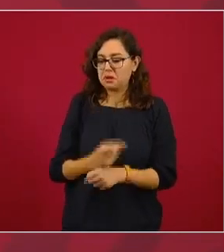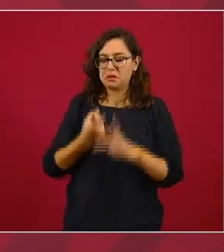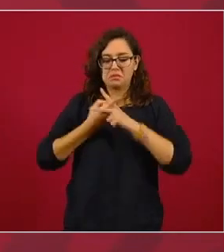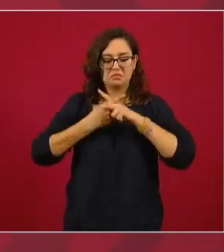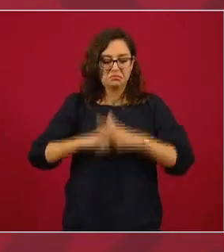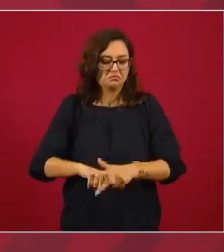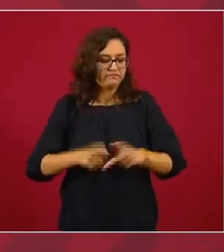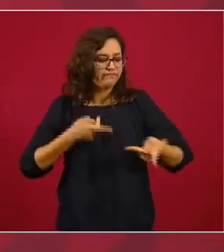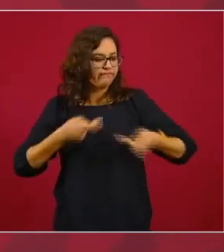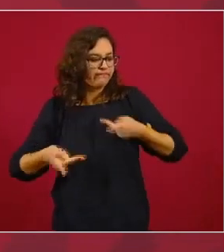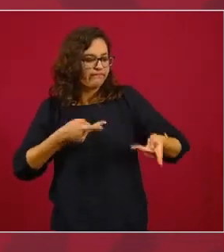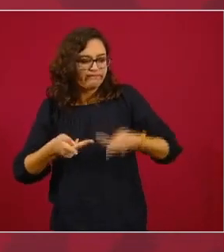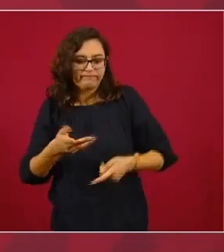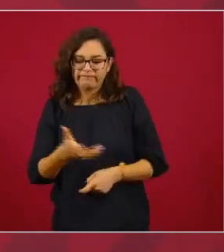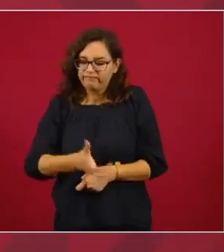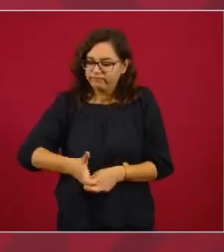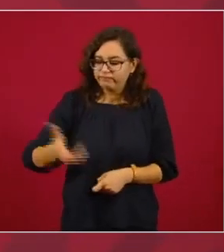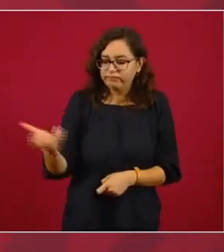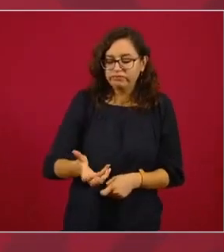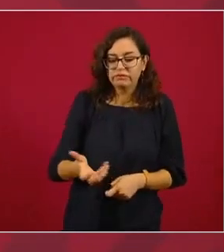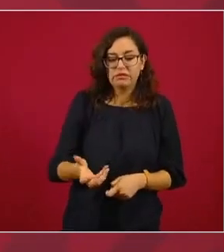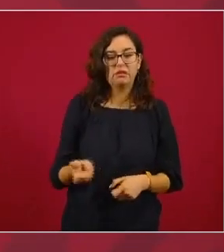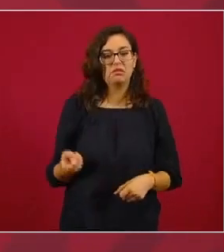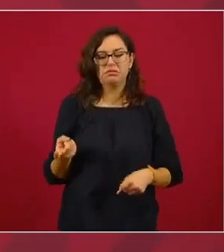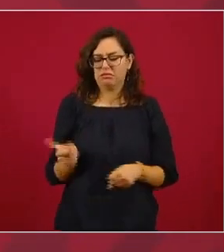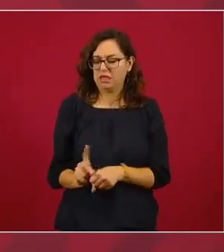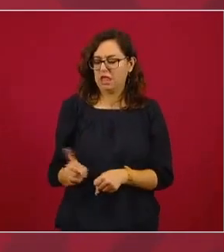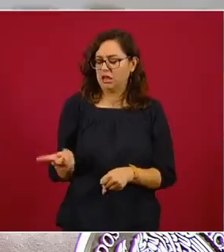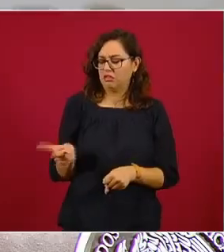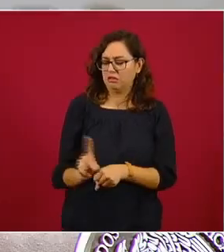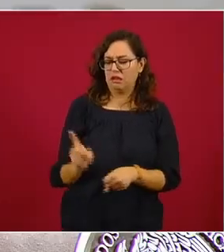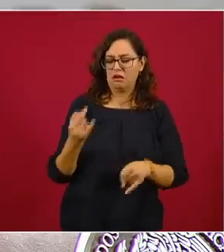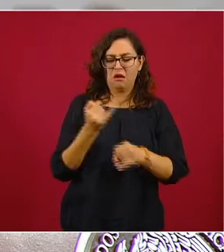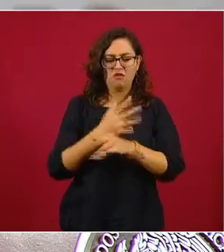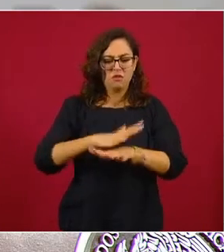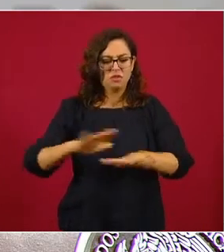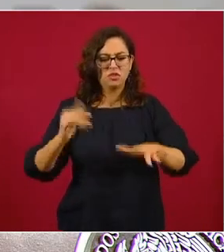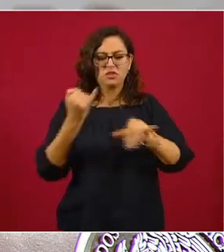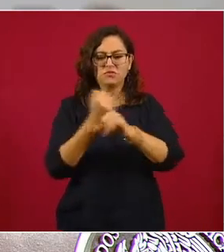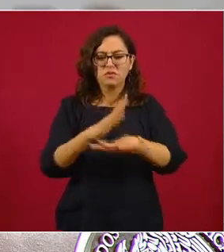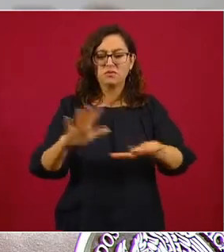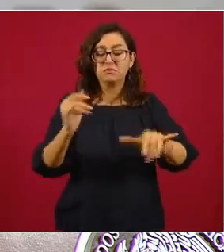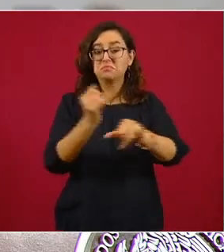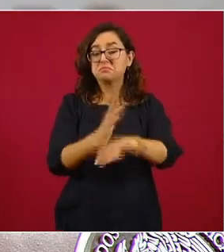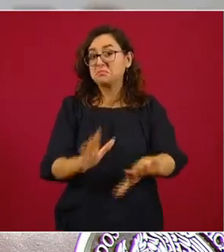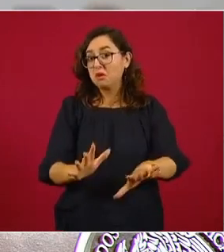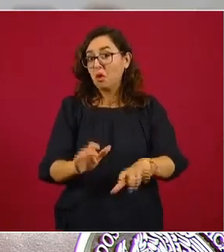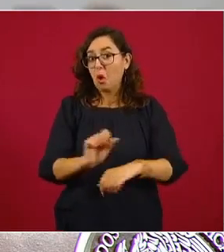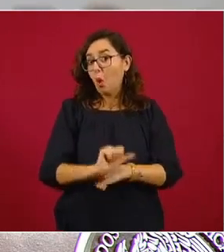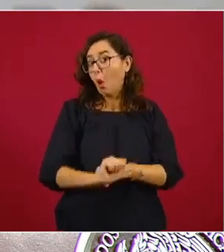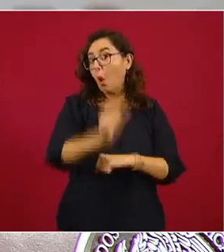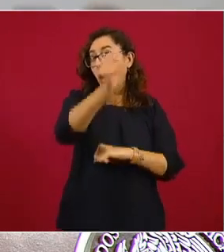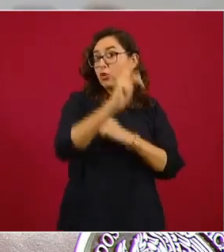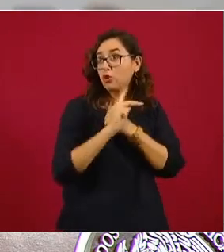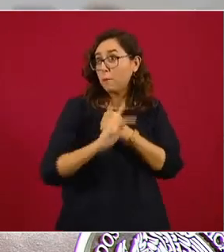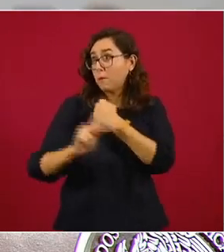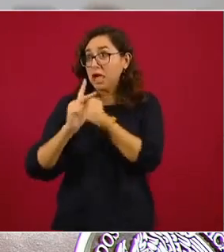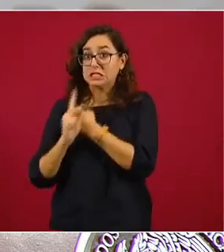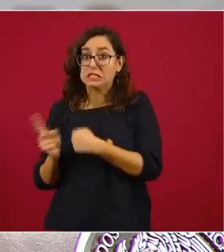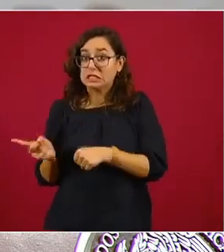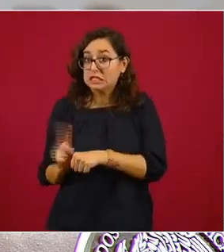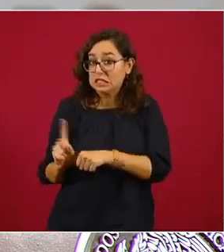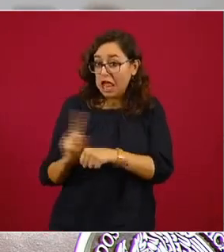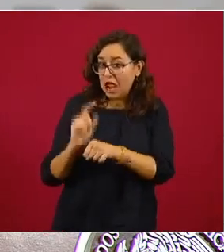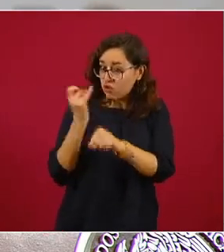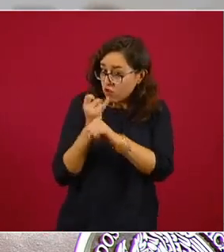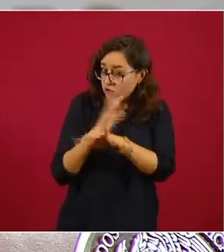hemos informado todos los días, no creo que en ningún país del mundo se haya informado